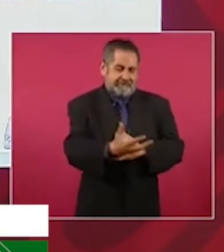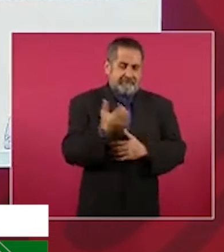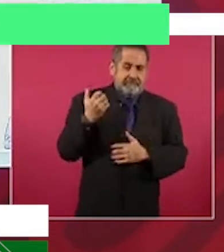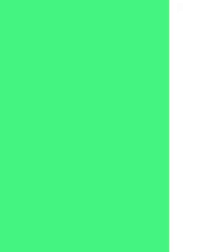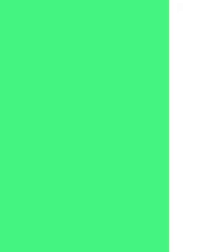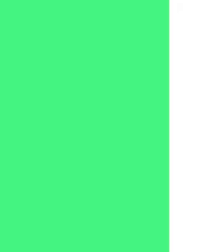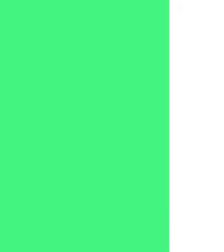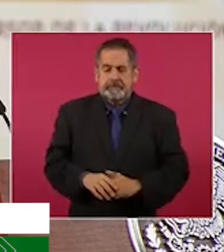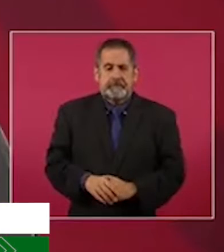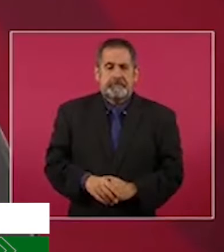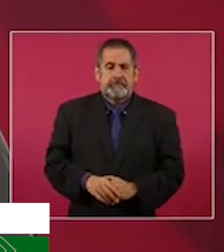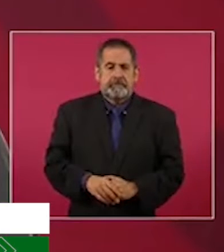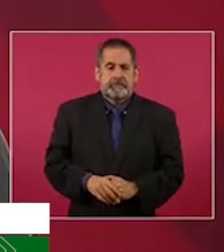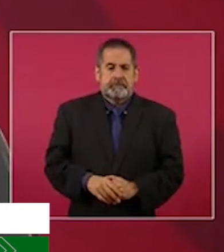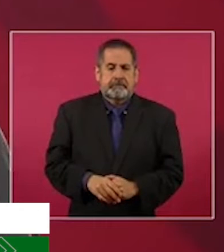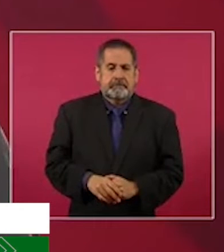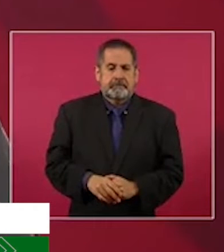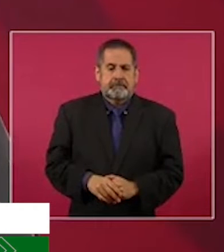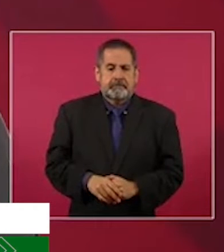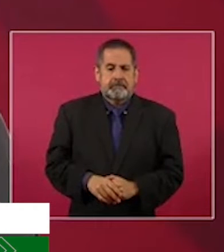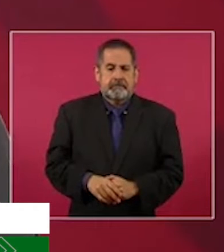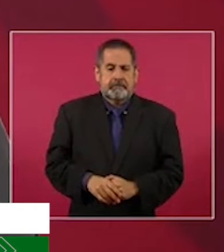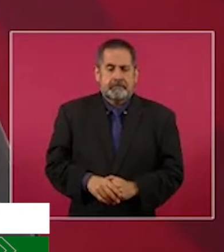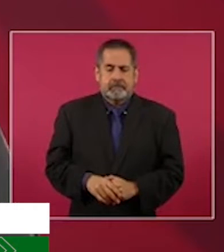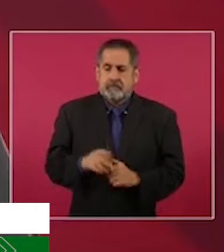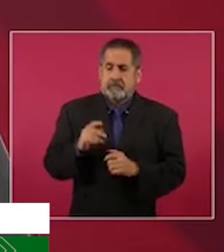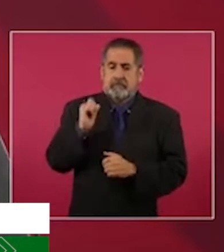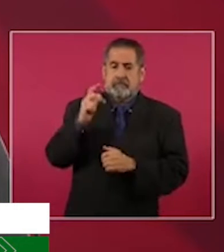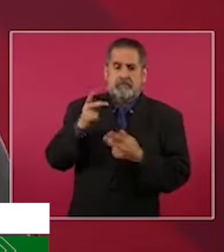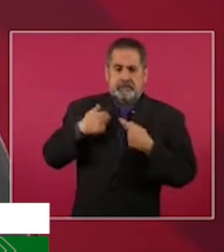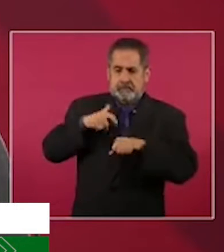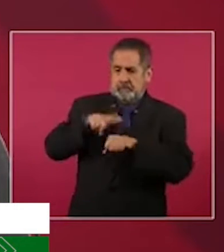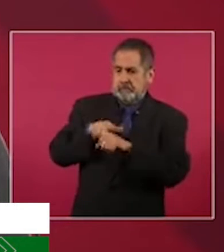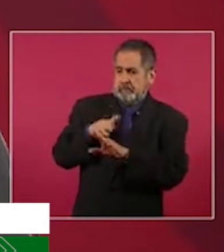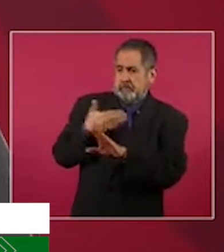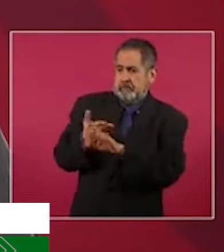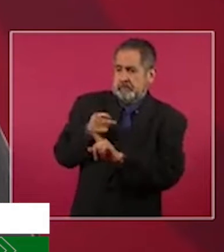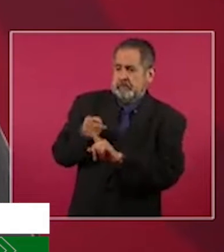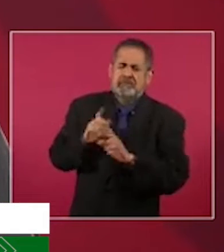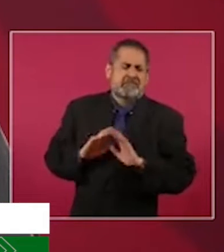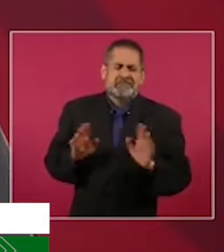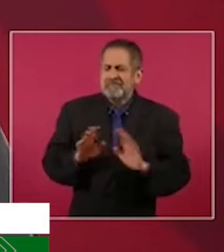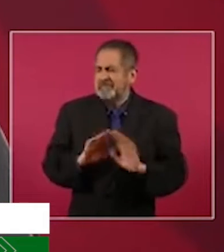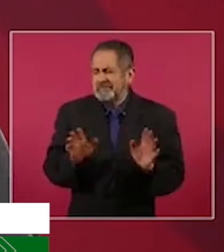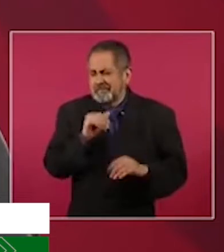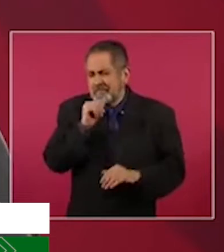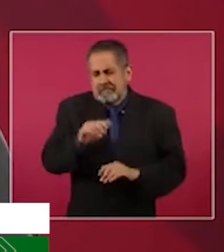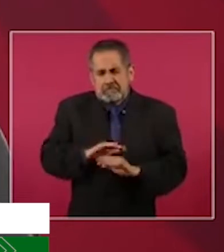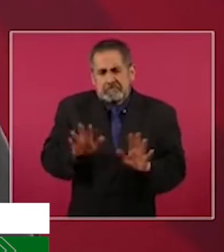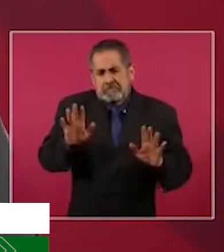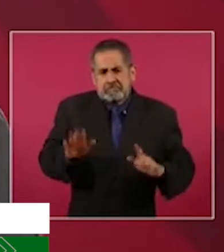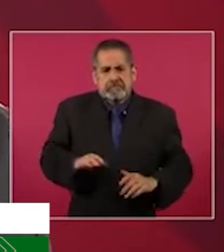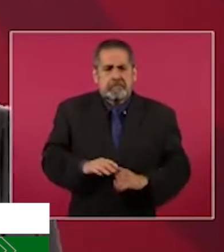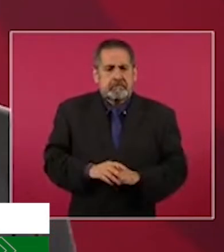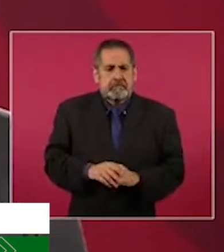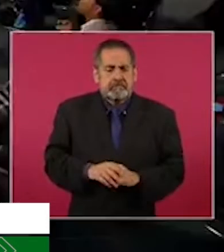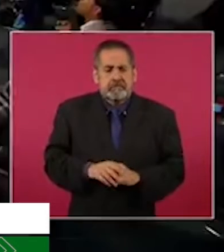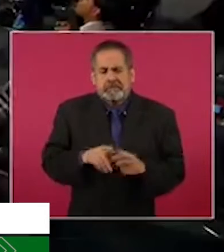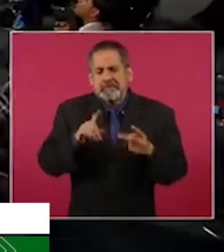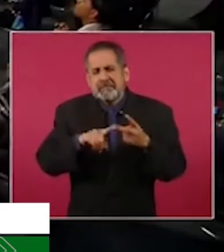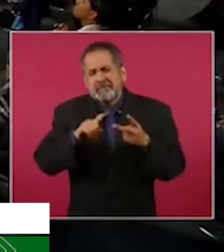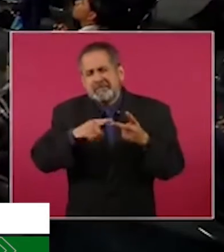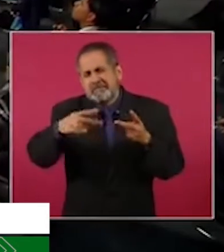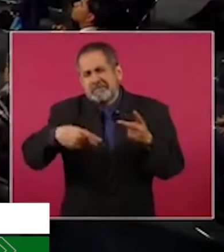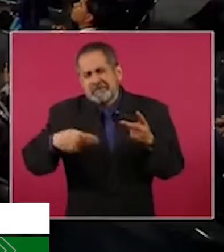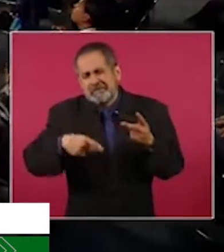Estados Unidos. Y sobre los múltiples casos de menores intoxicados en escuelas de Chiapas, el presidente Andrés Manuel López